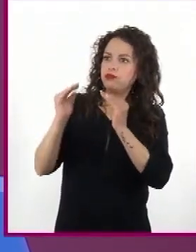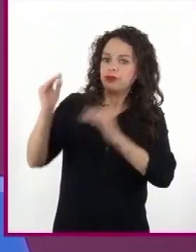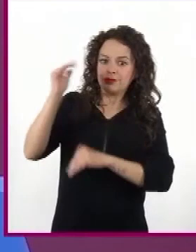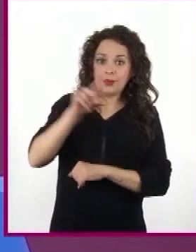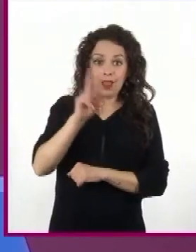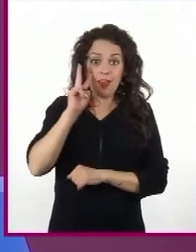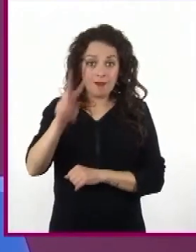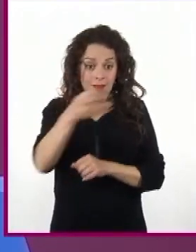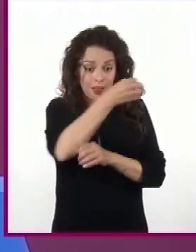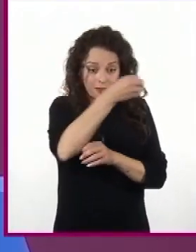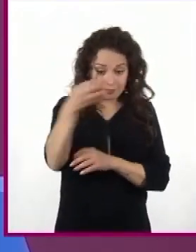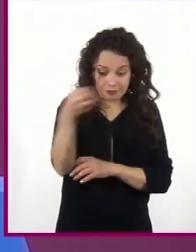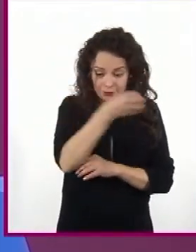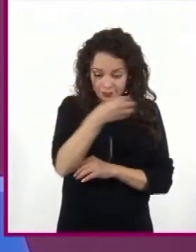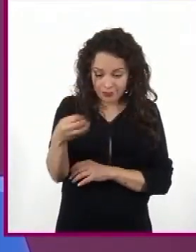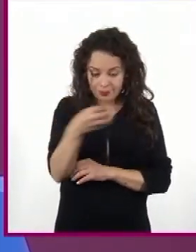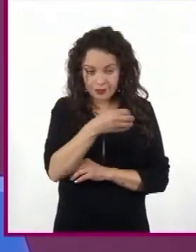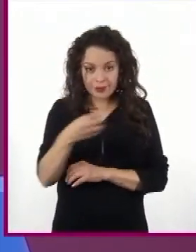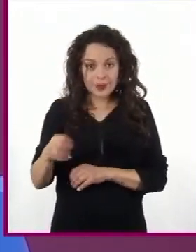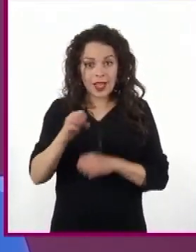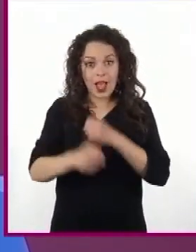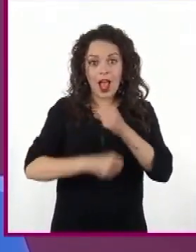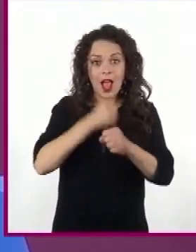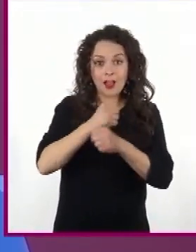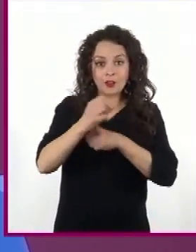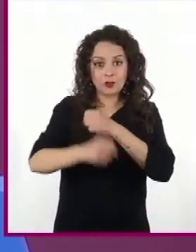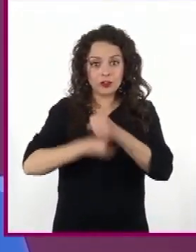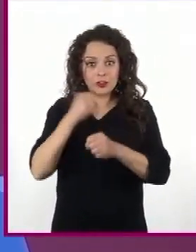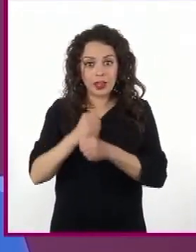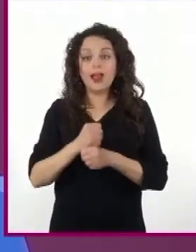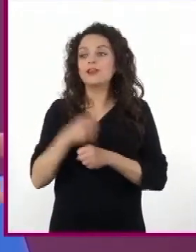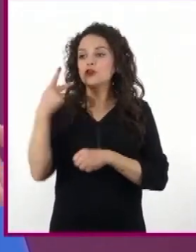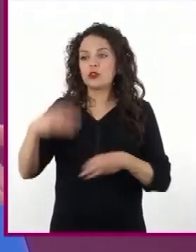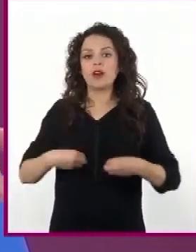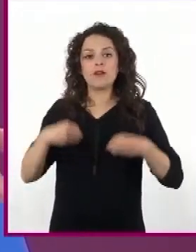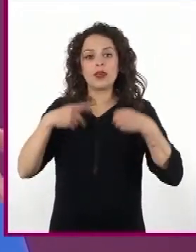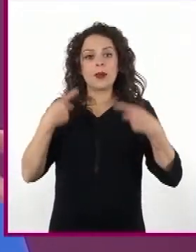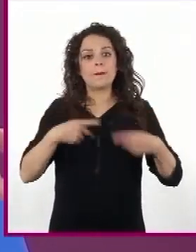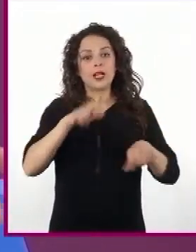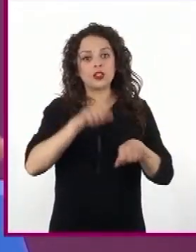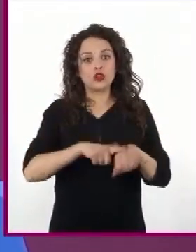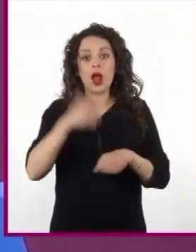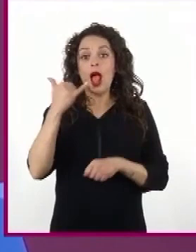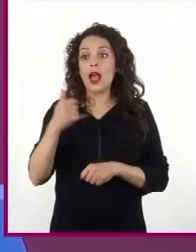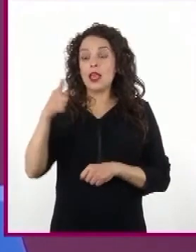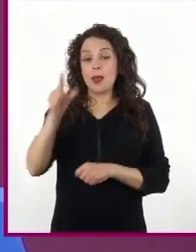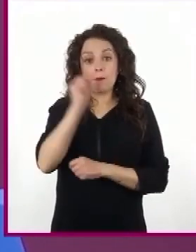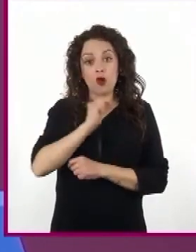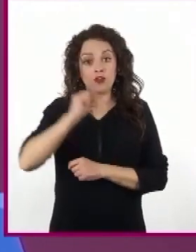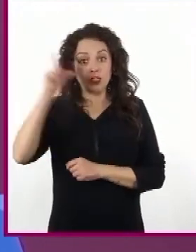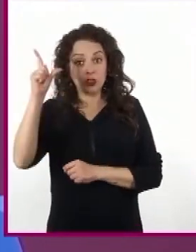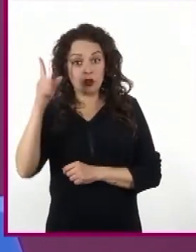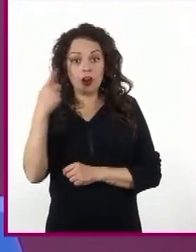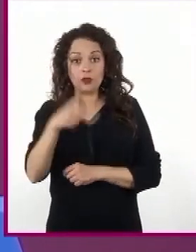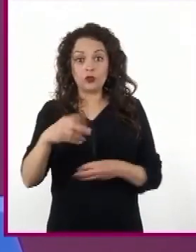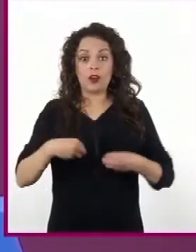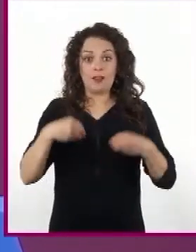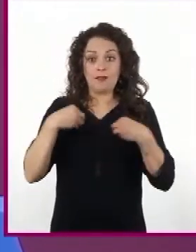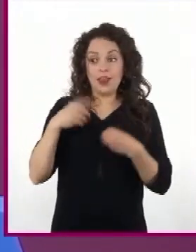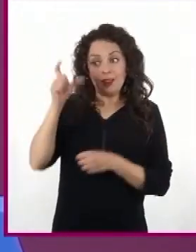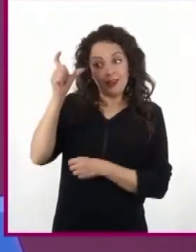organización cronológica nos ayuda a recuperar momentos personales y profesionales relevantes en la vida de